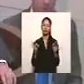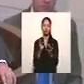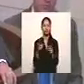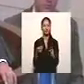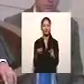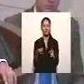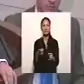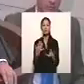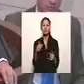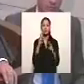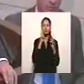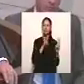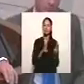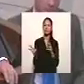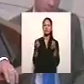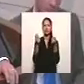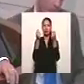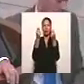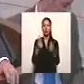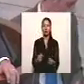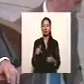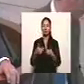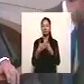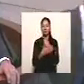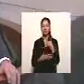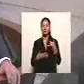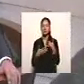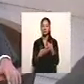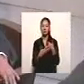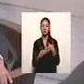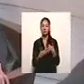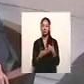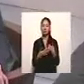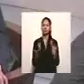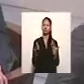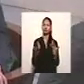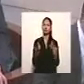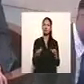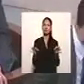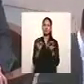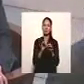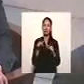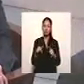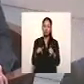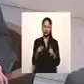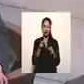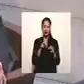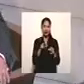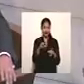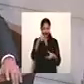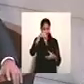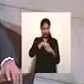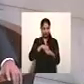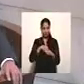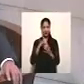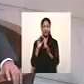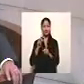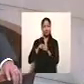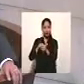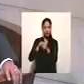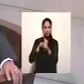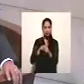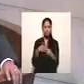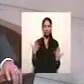debate sobre la realidad económica del país, sobre las implicaciones que tiene este sector para Colombia y sobre